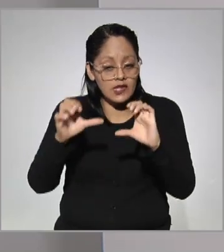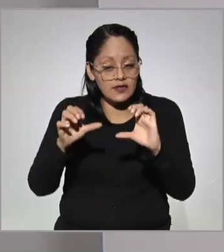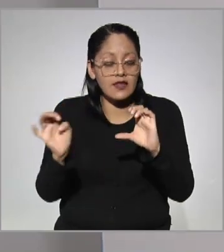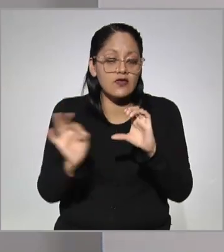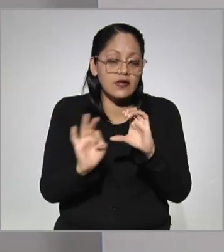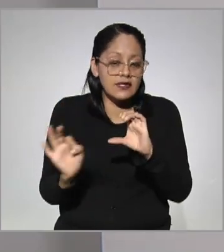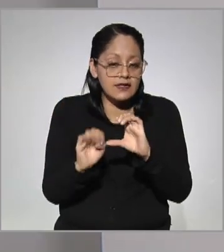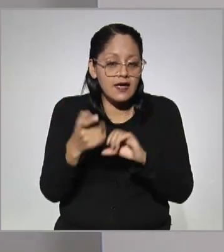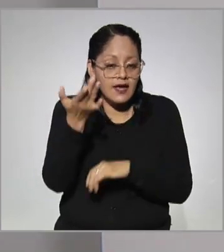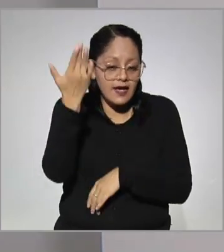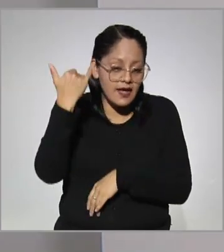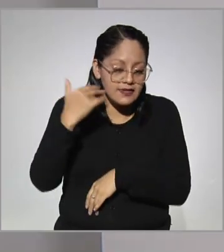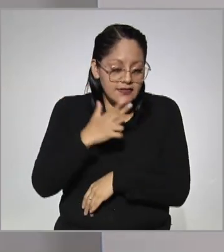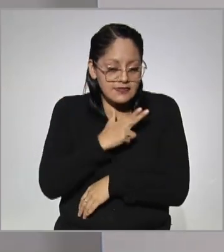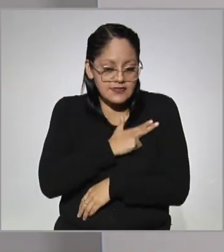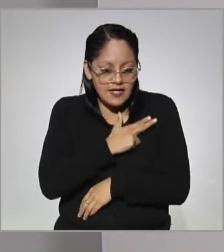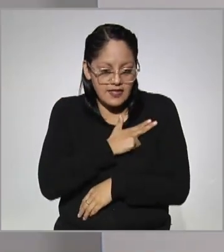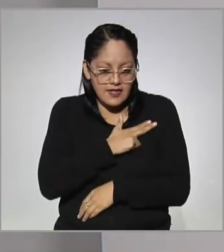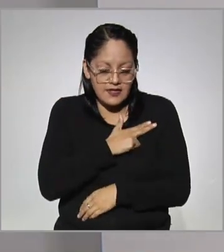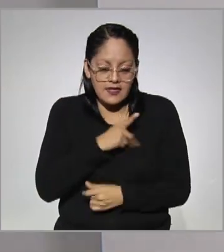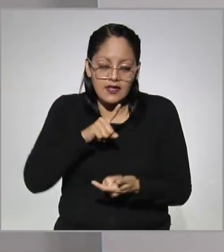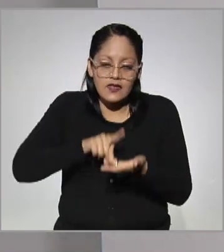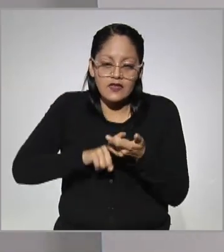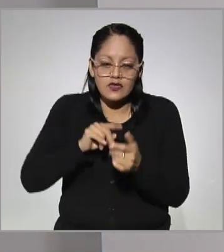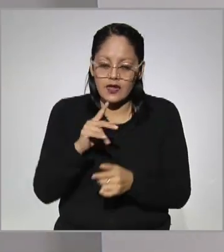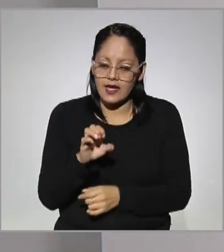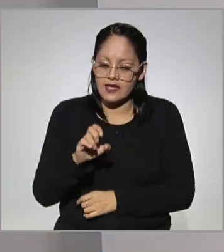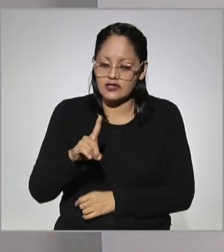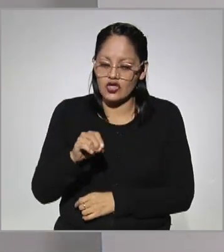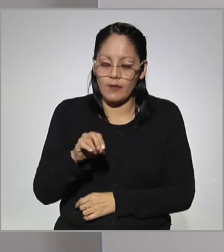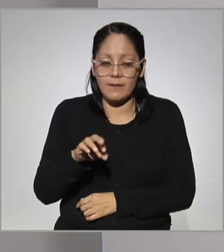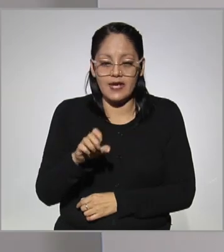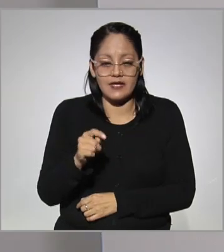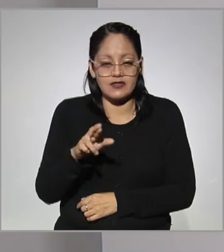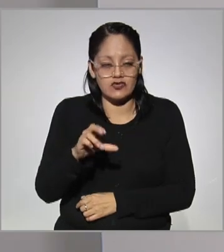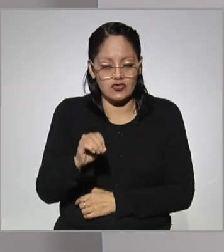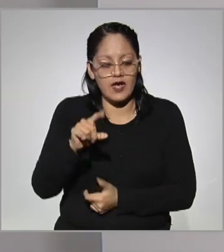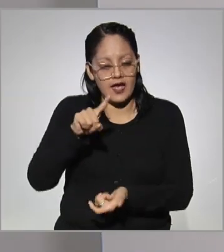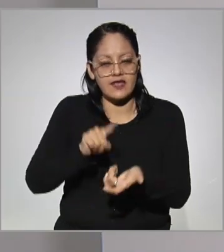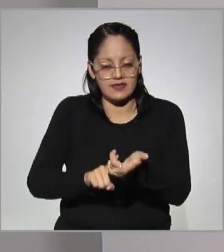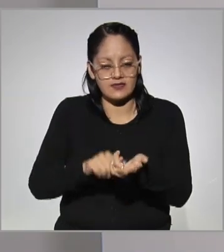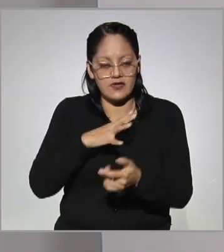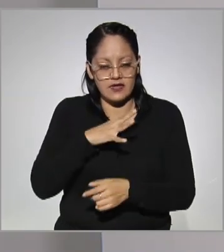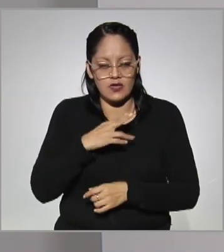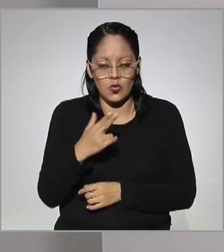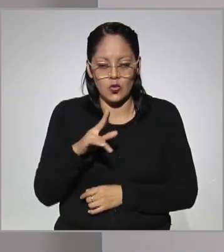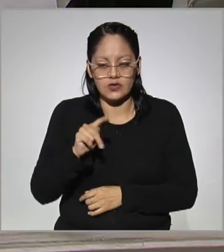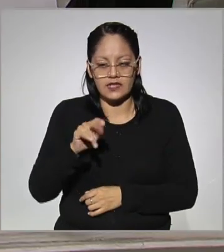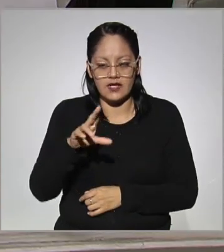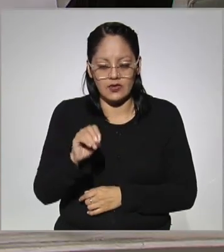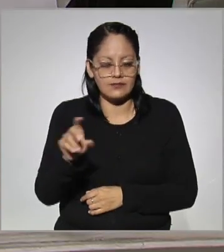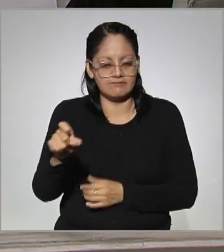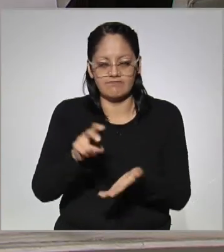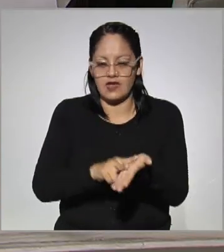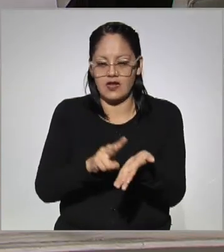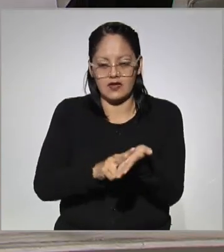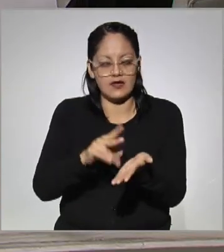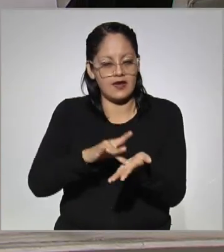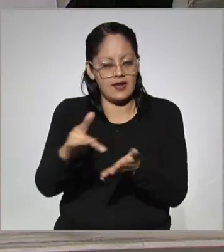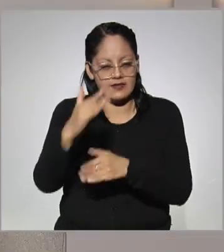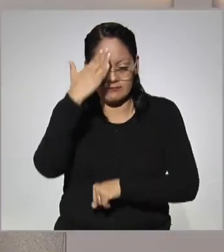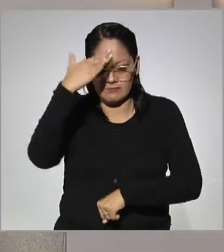haber lesión a nivel del endometrio, que es la porción que cubre por dentro el útero. Valiosísimo, y con eso nos quedamos. Gracias,